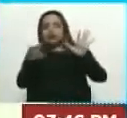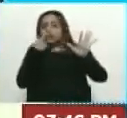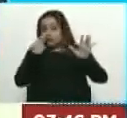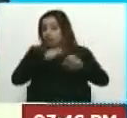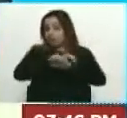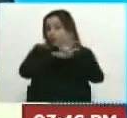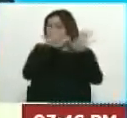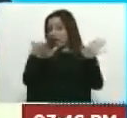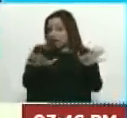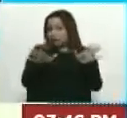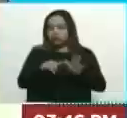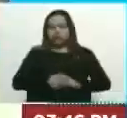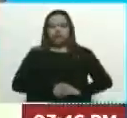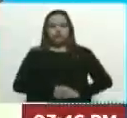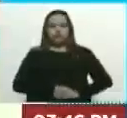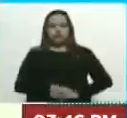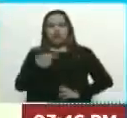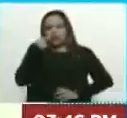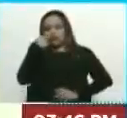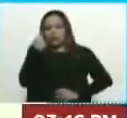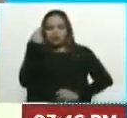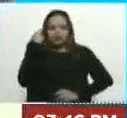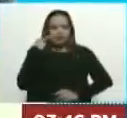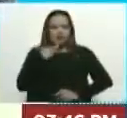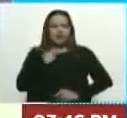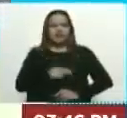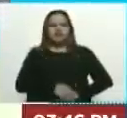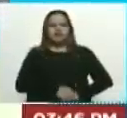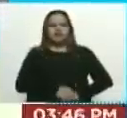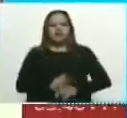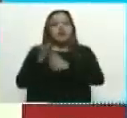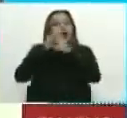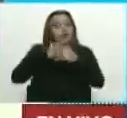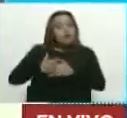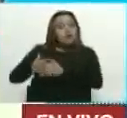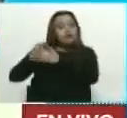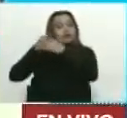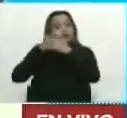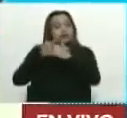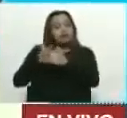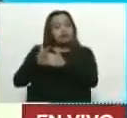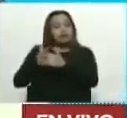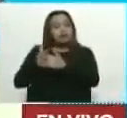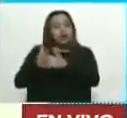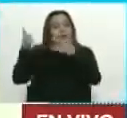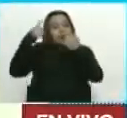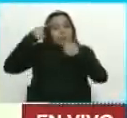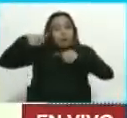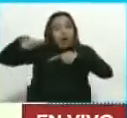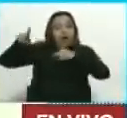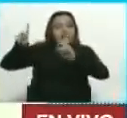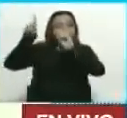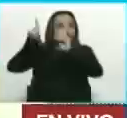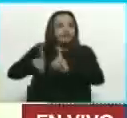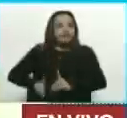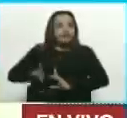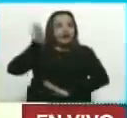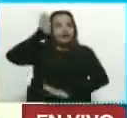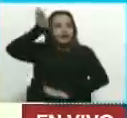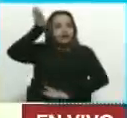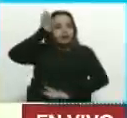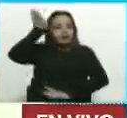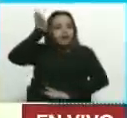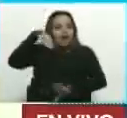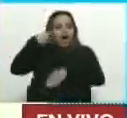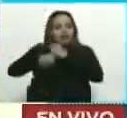claramente y diáfanamente, lo dijo, los Estados Unidos de Norteamérica parecen destinados por la providencia